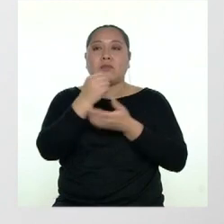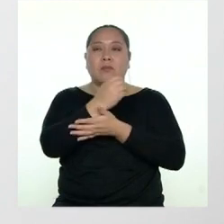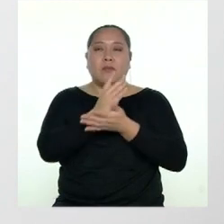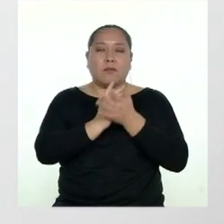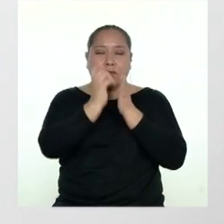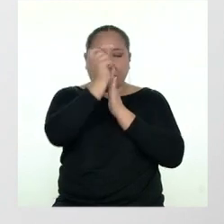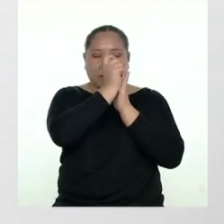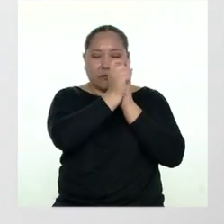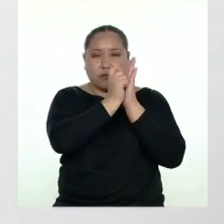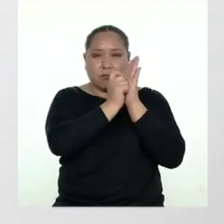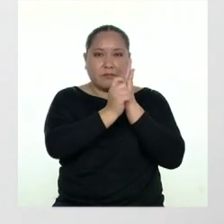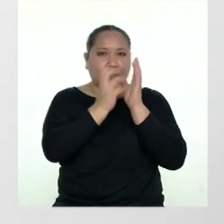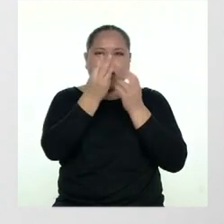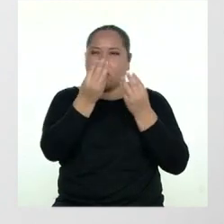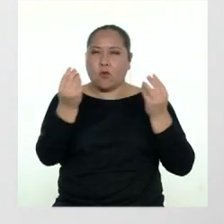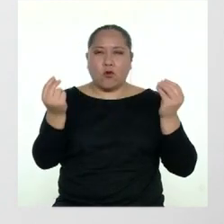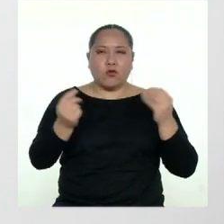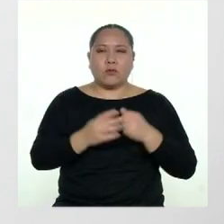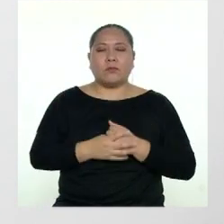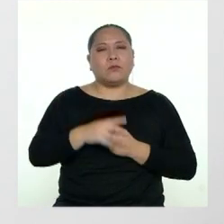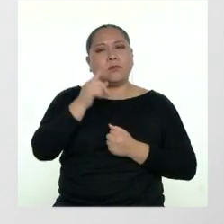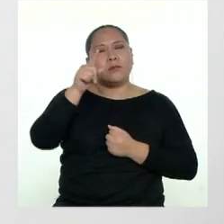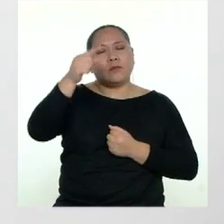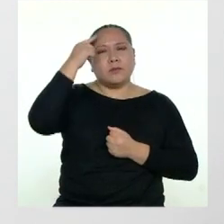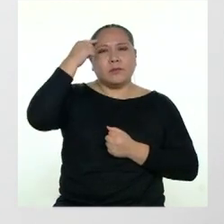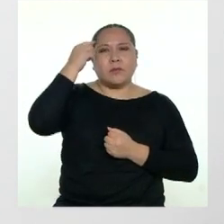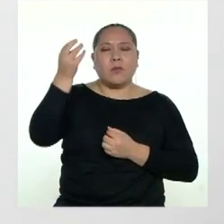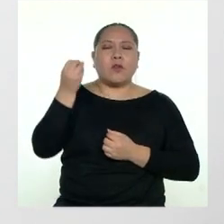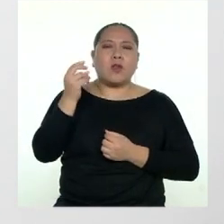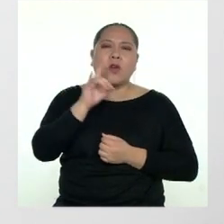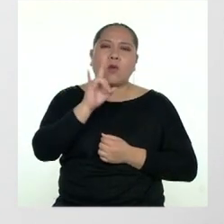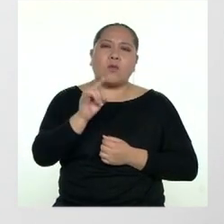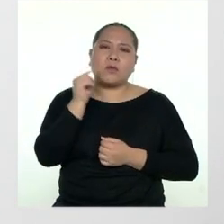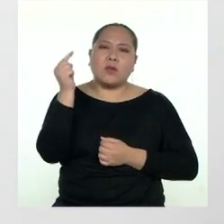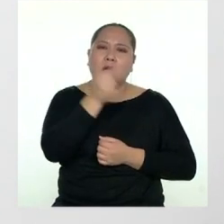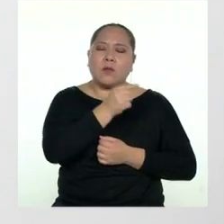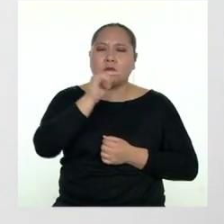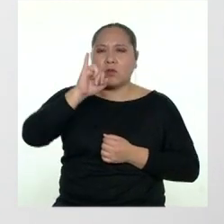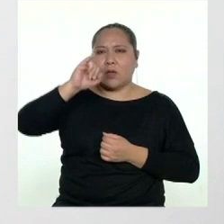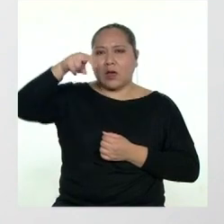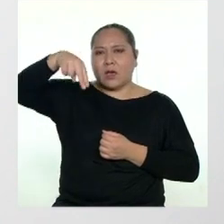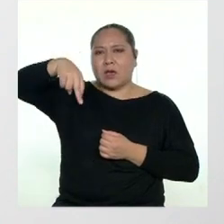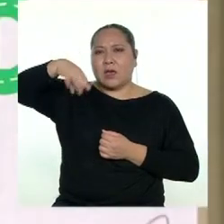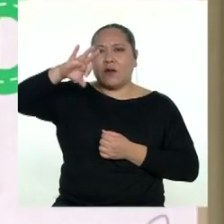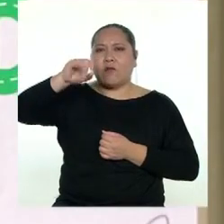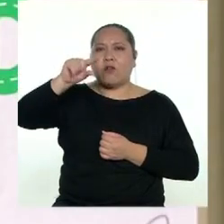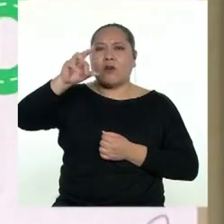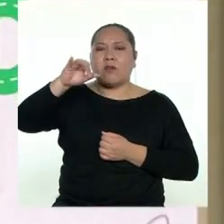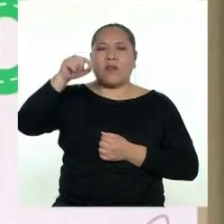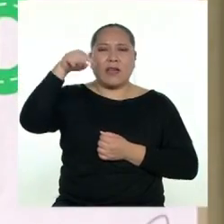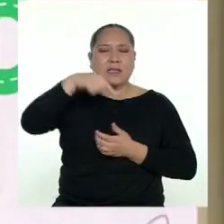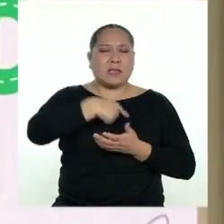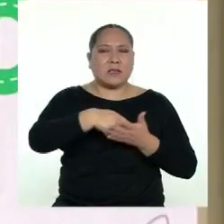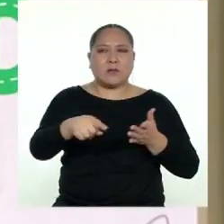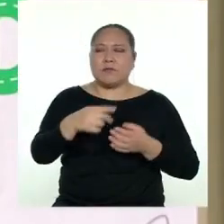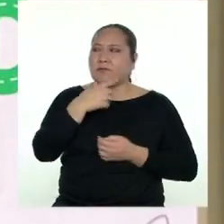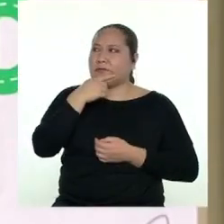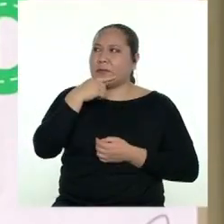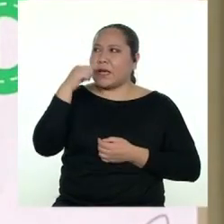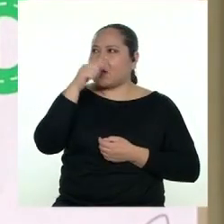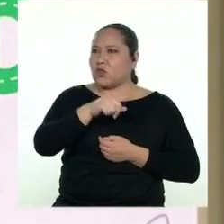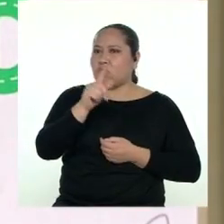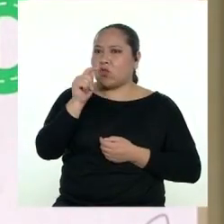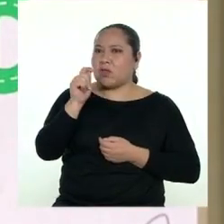grandes cantidades. ¿Por qué creen que hemos optado por utilizar la infografía para esta semana? Porque es